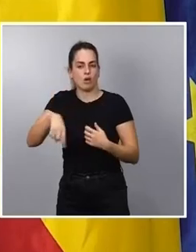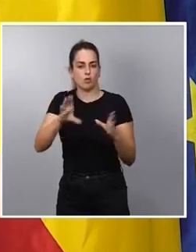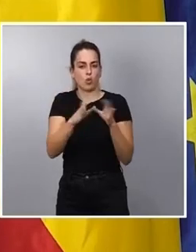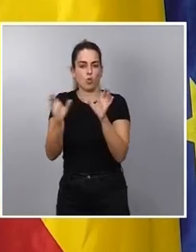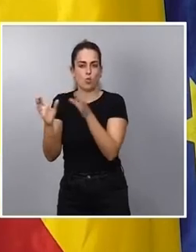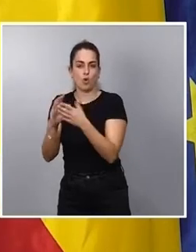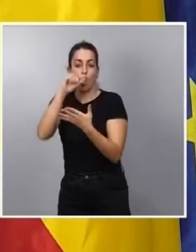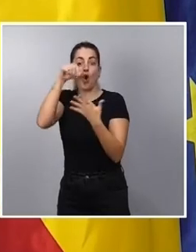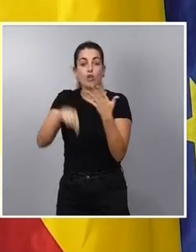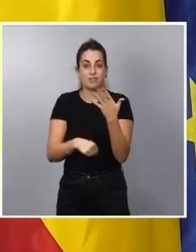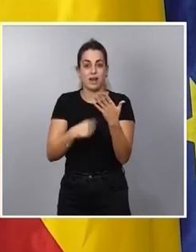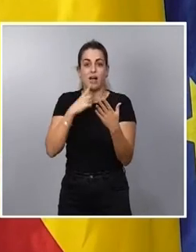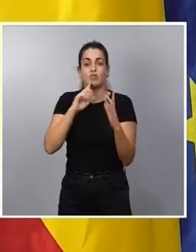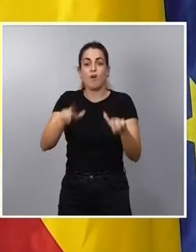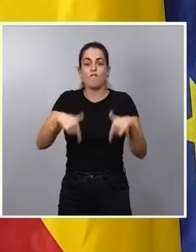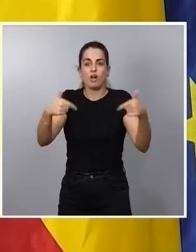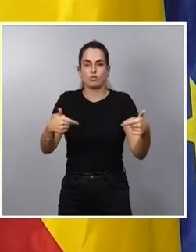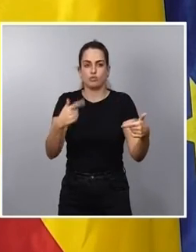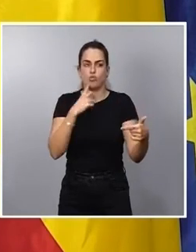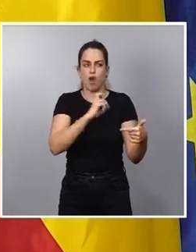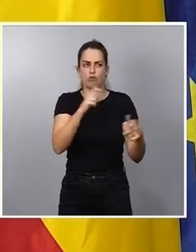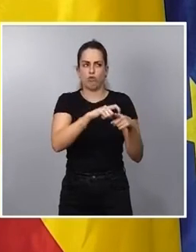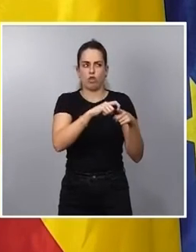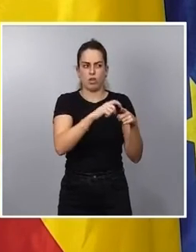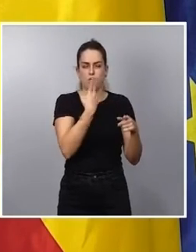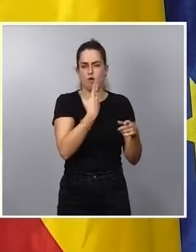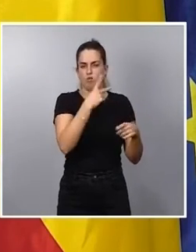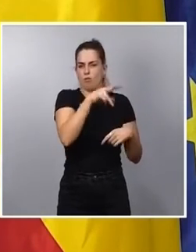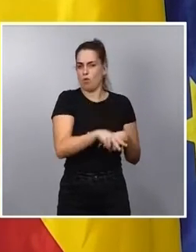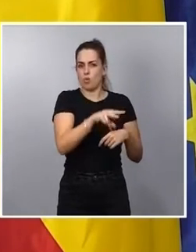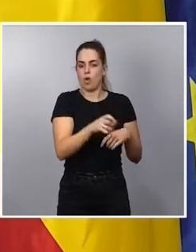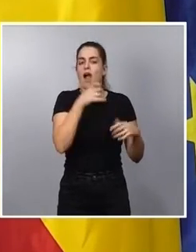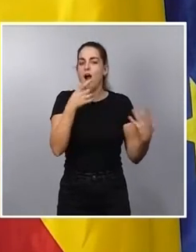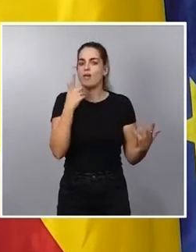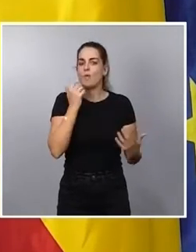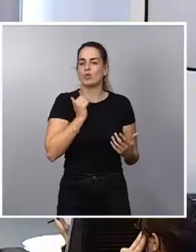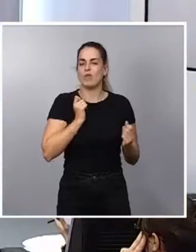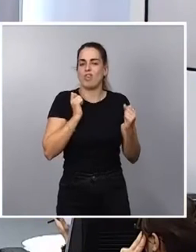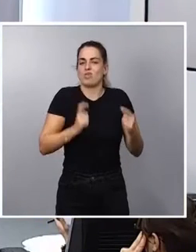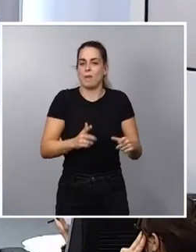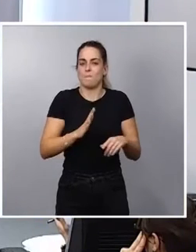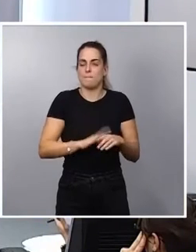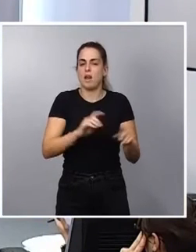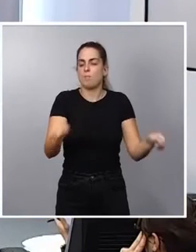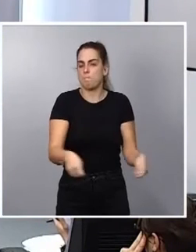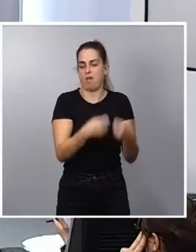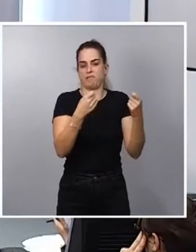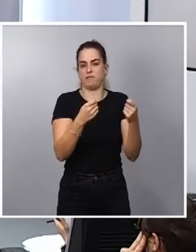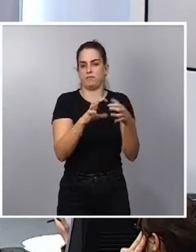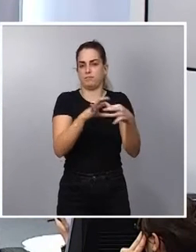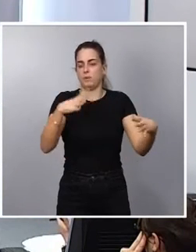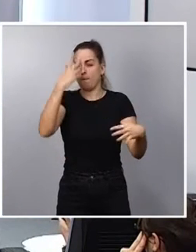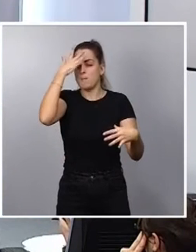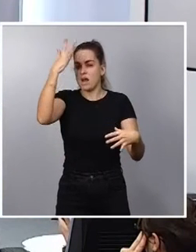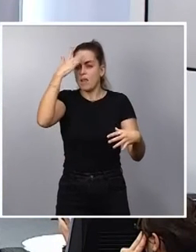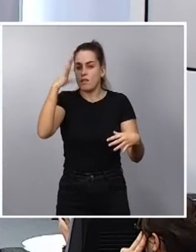sea basura en su vida y ahora les vamos a dar la oportunidad de romper con el paradigma o la trampa